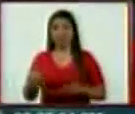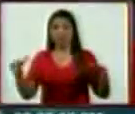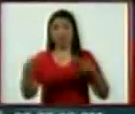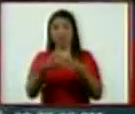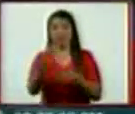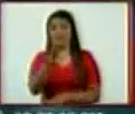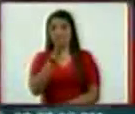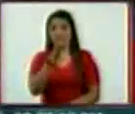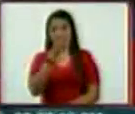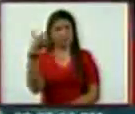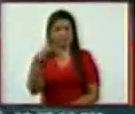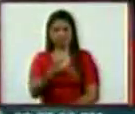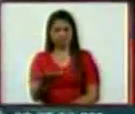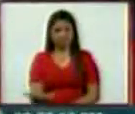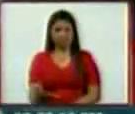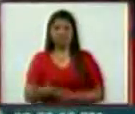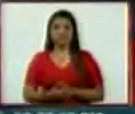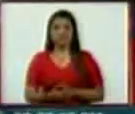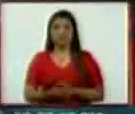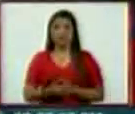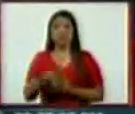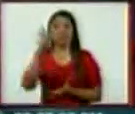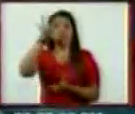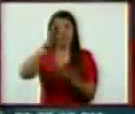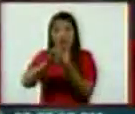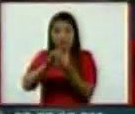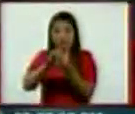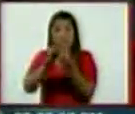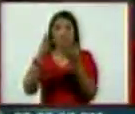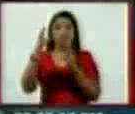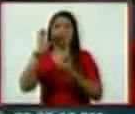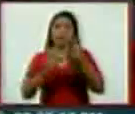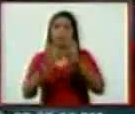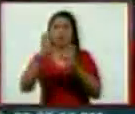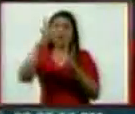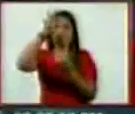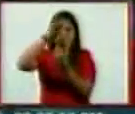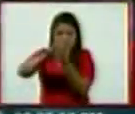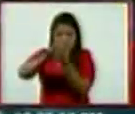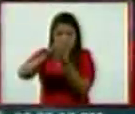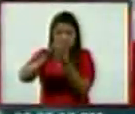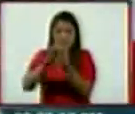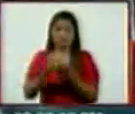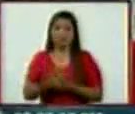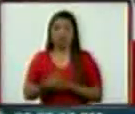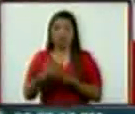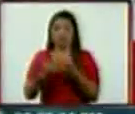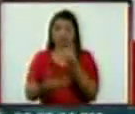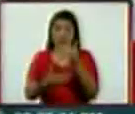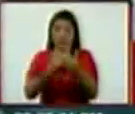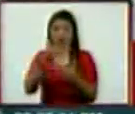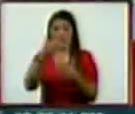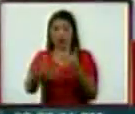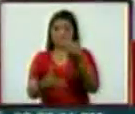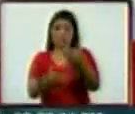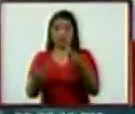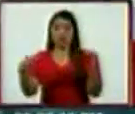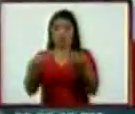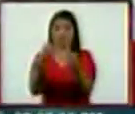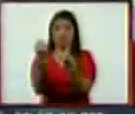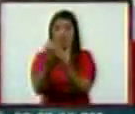informativa para darles un resumen, un balance resumido de los avances de las mesas de